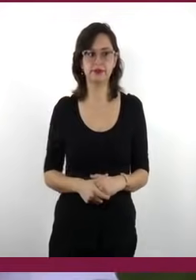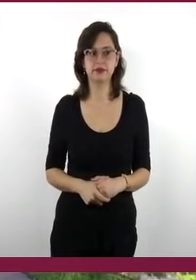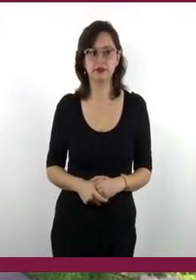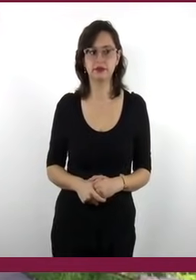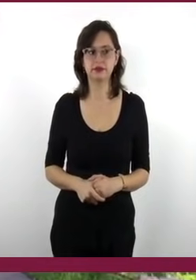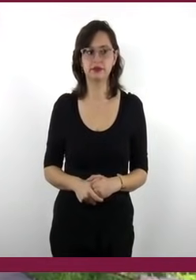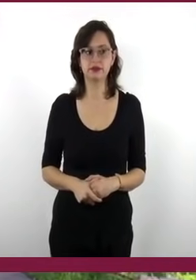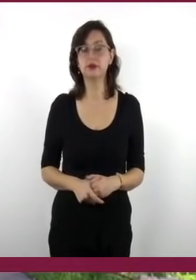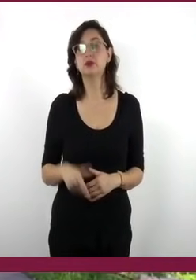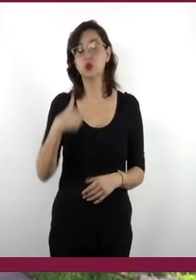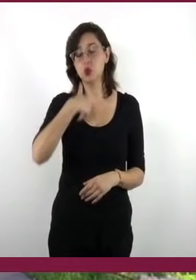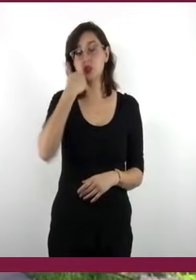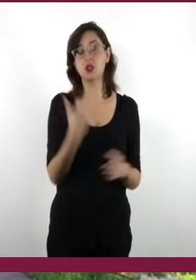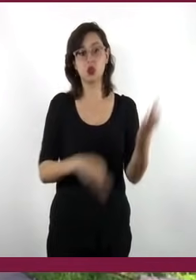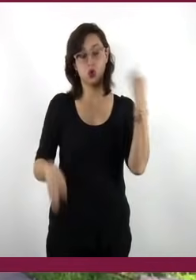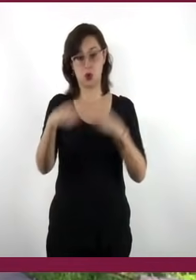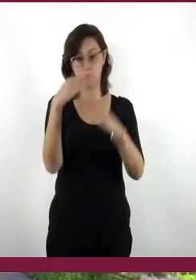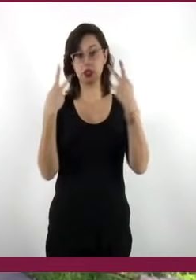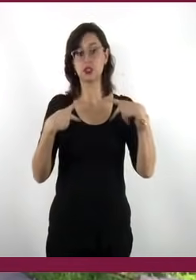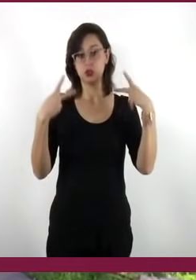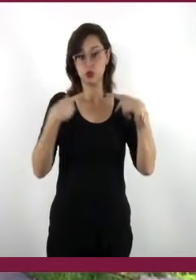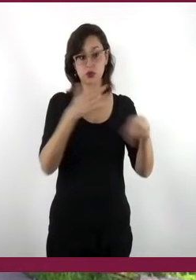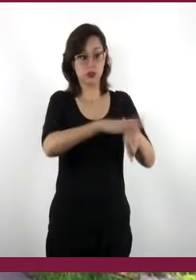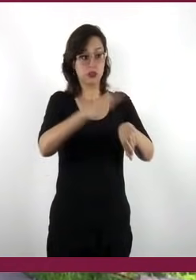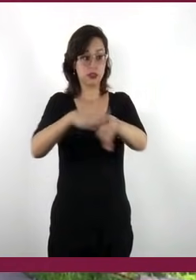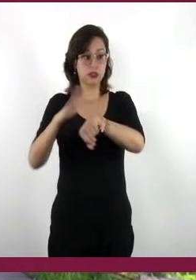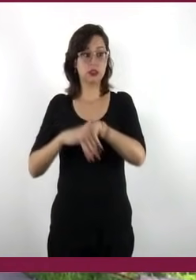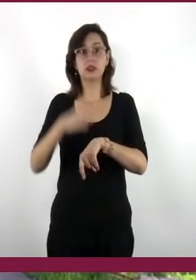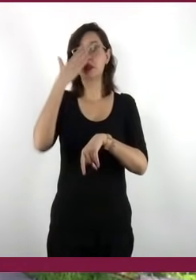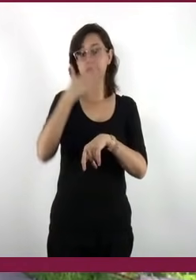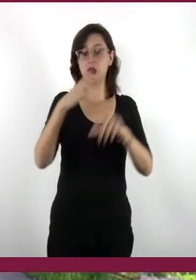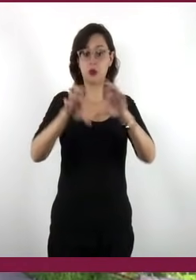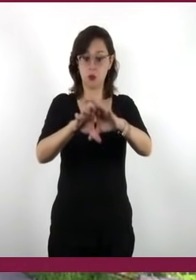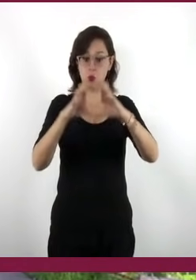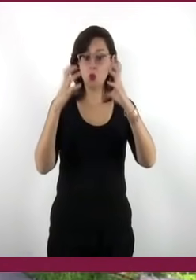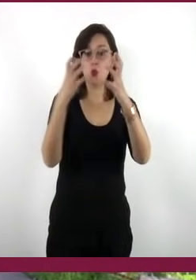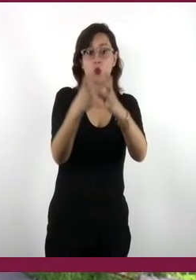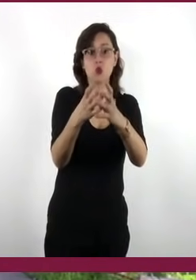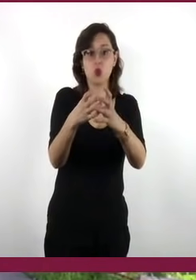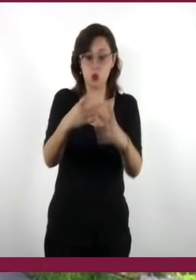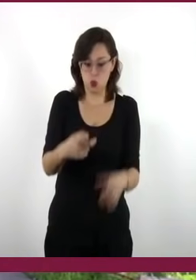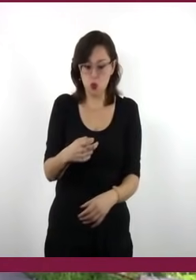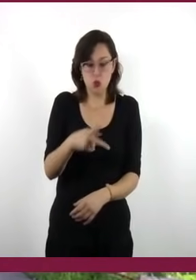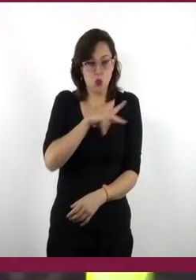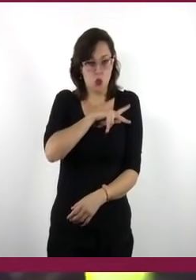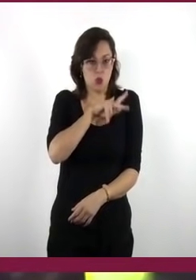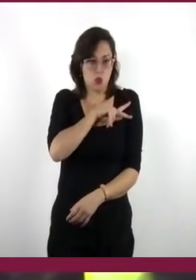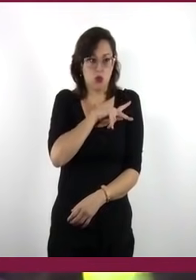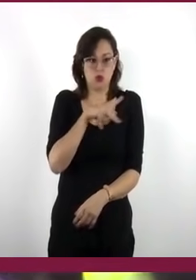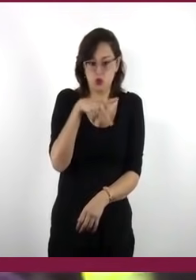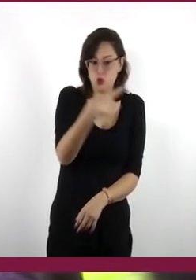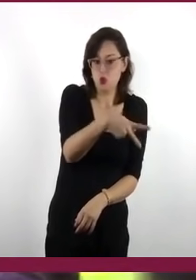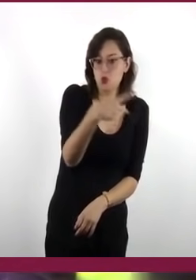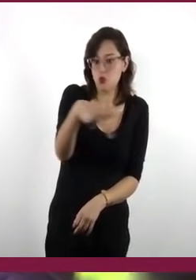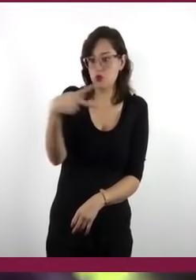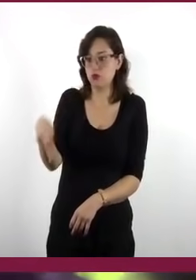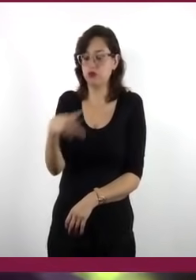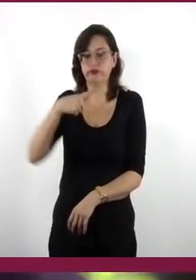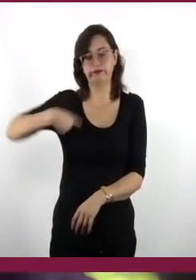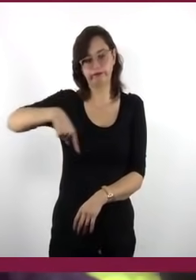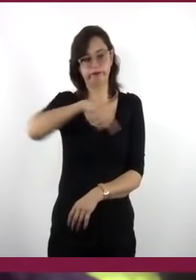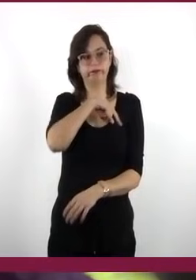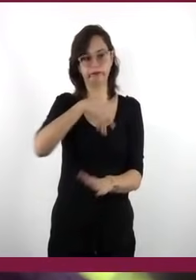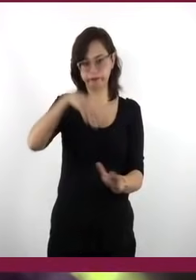están viendo sepan que este mundo es nuestro y nosotros lo estamos arruinando.